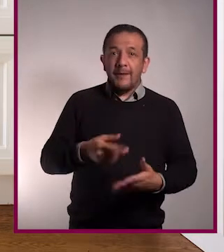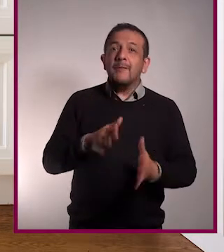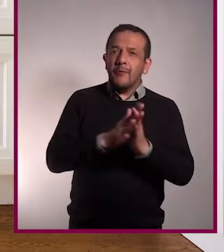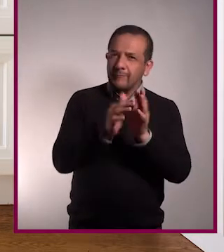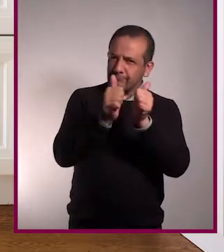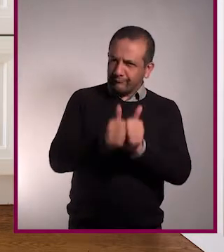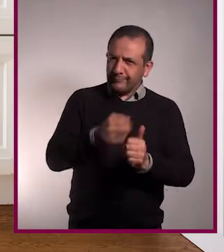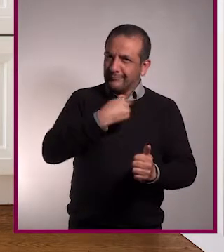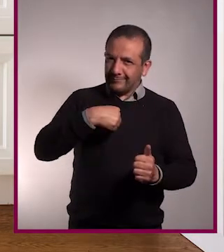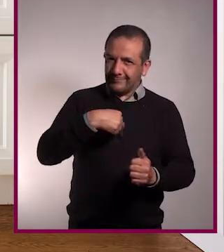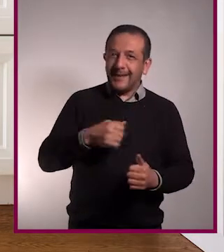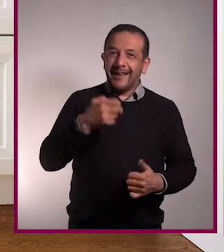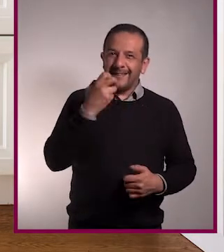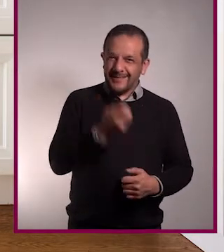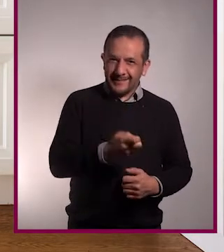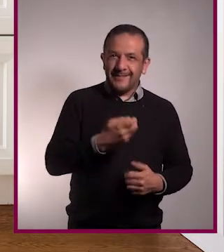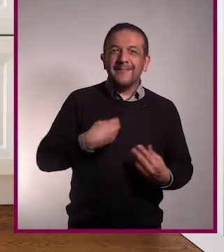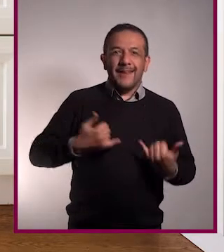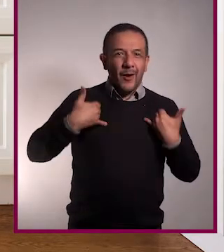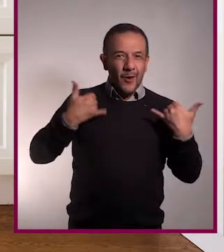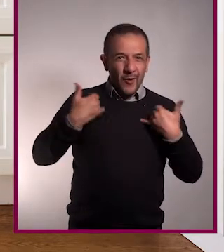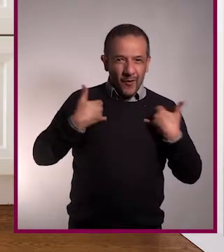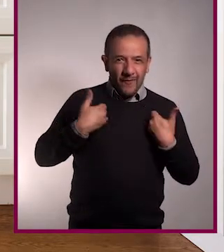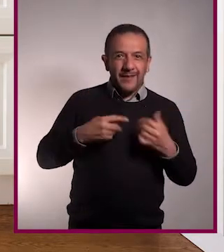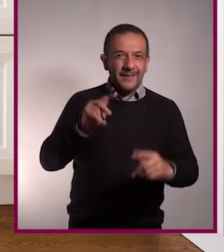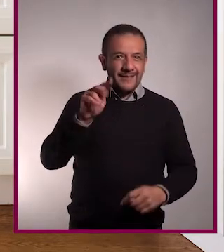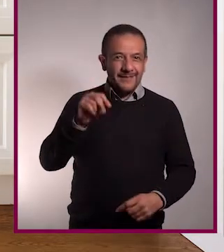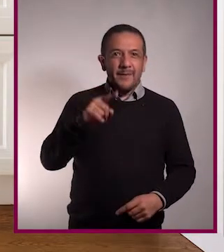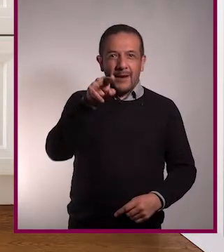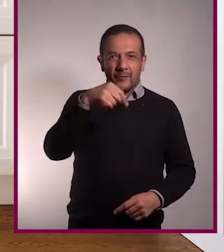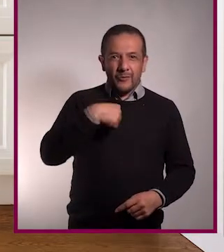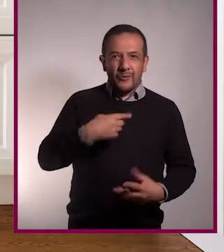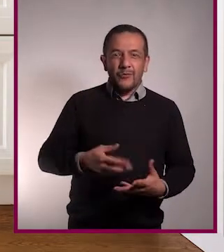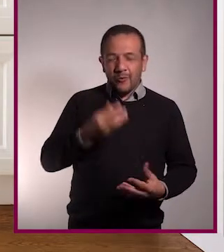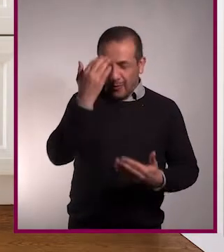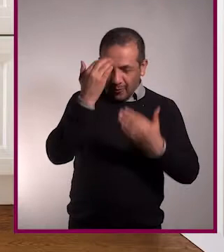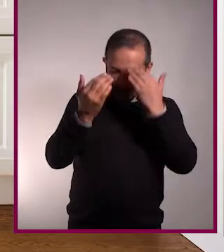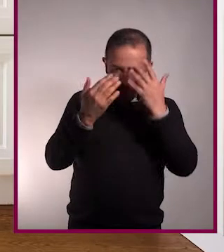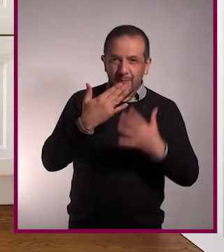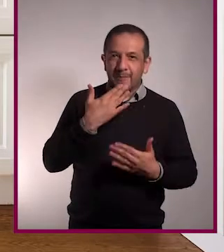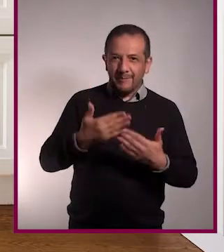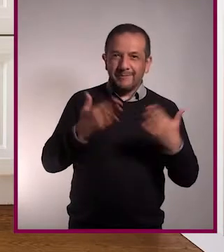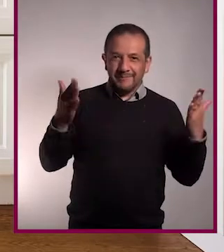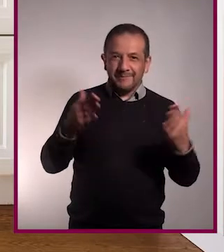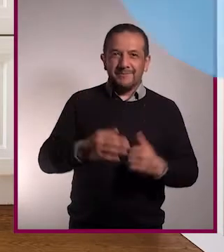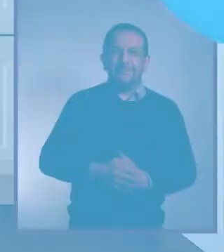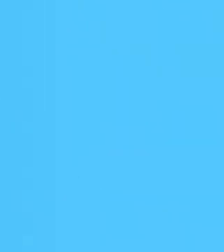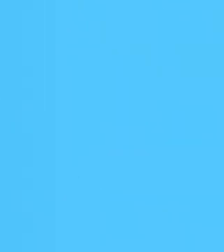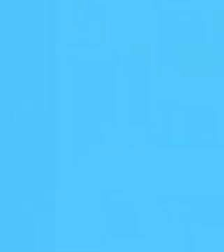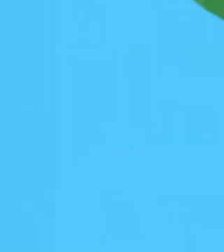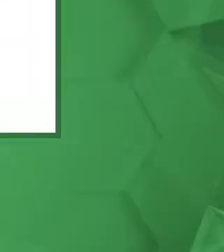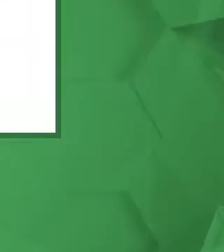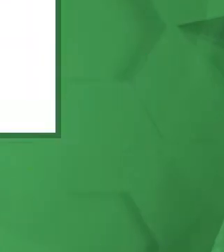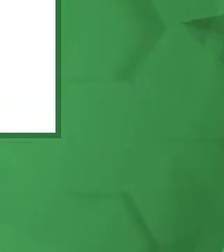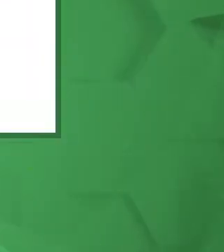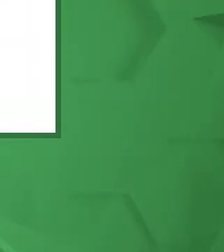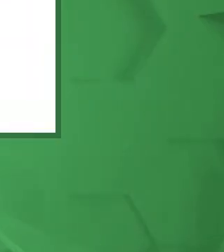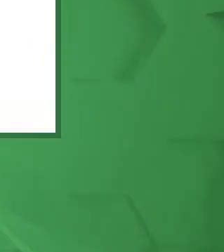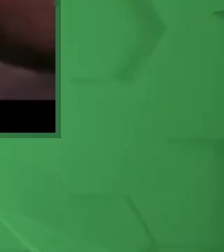nosotros, esto es Jóvenes en TV, un espacio de reflexión y construcción de conocimiento. Comenzamos.